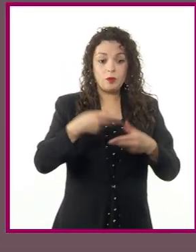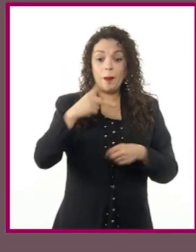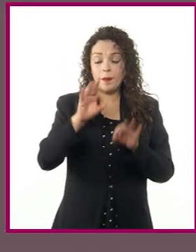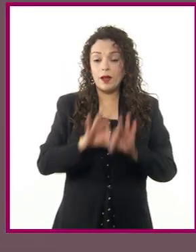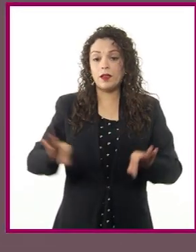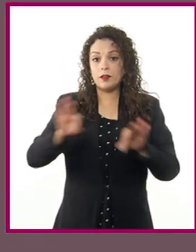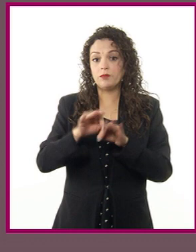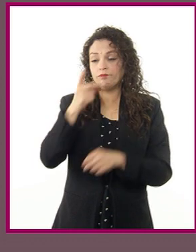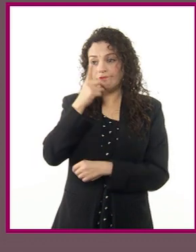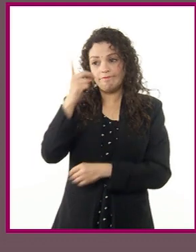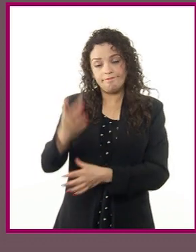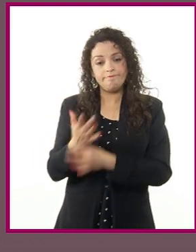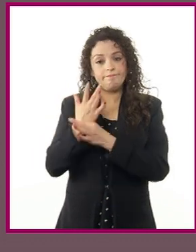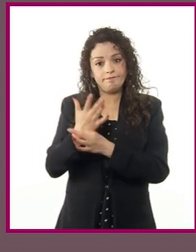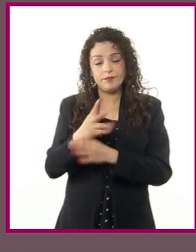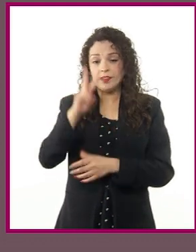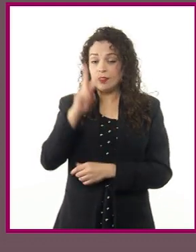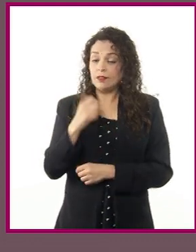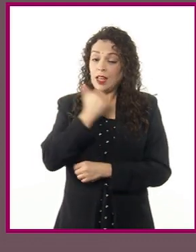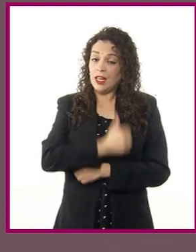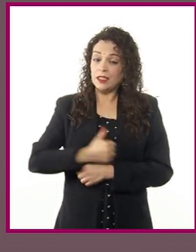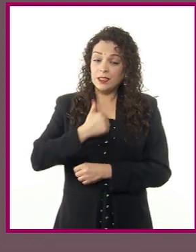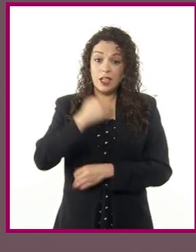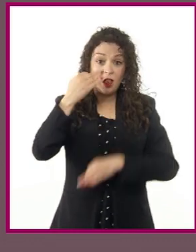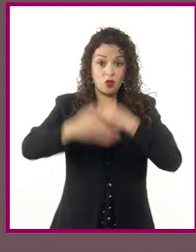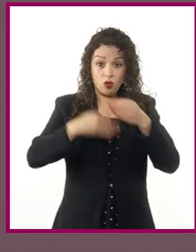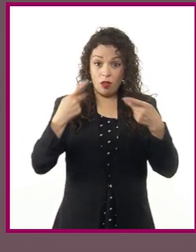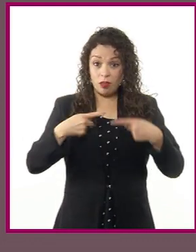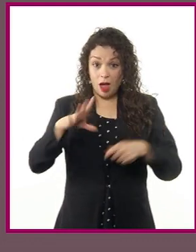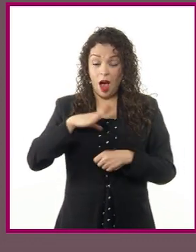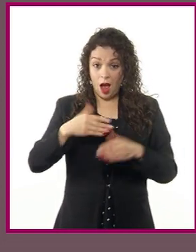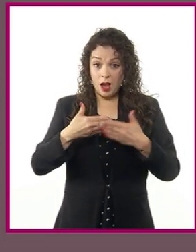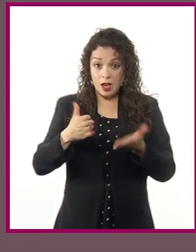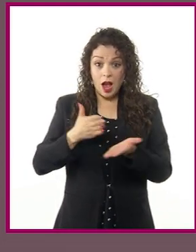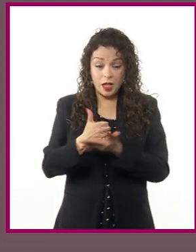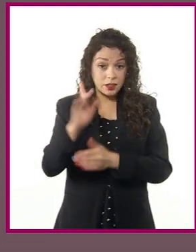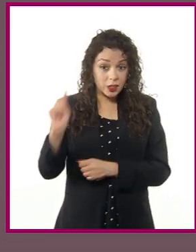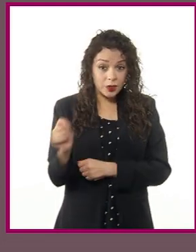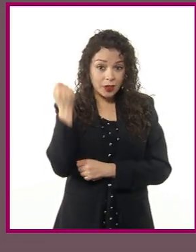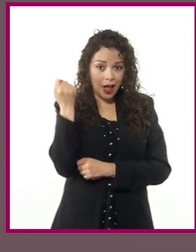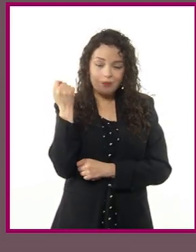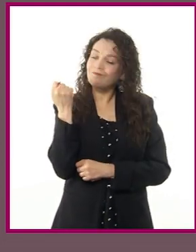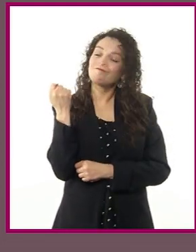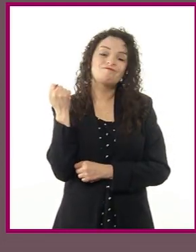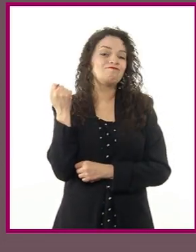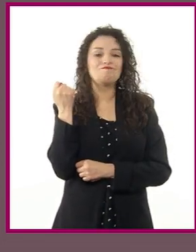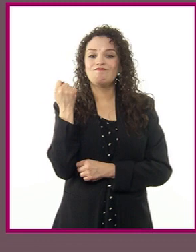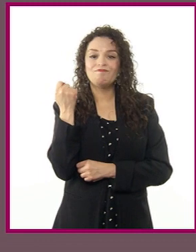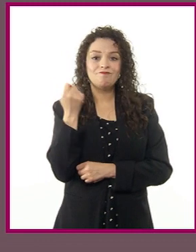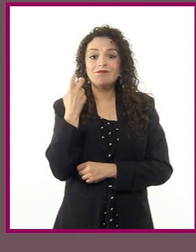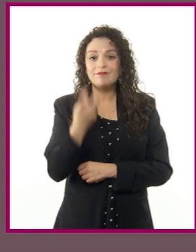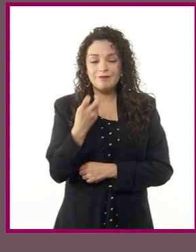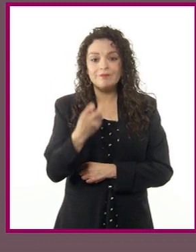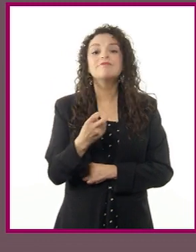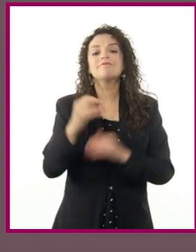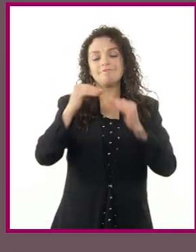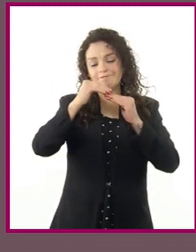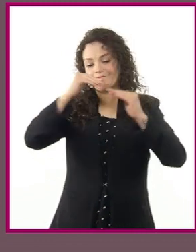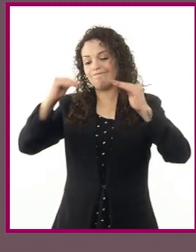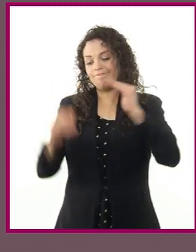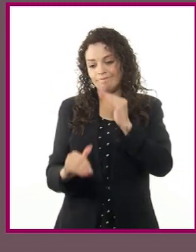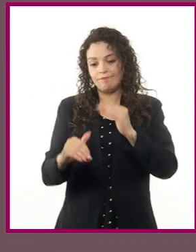que desafortunadamente no toda la población tiene acceso a la tecnología. Esto produce una mayor